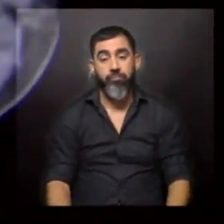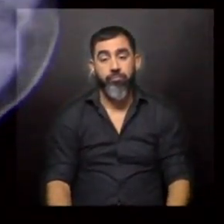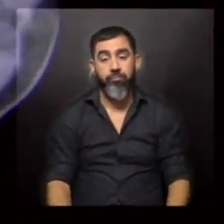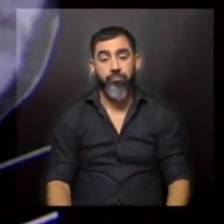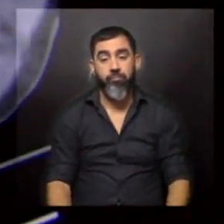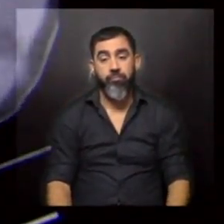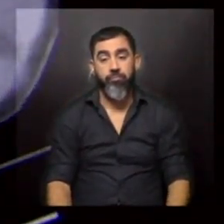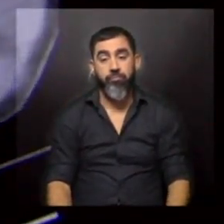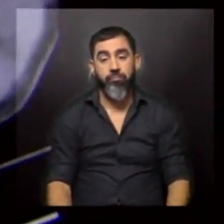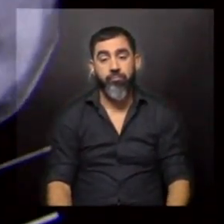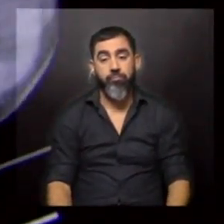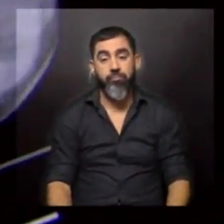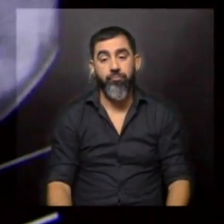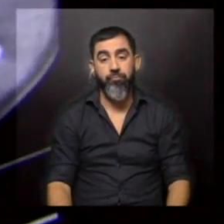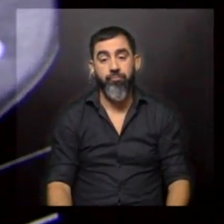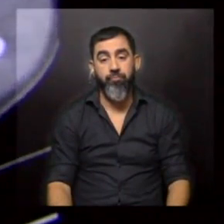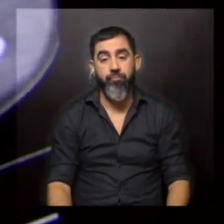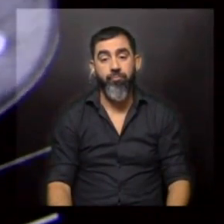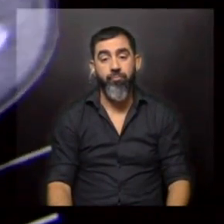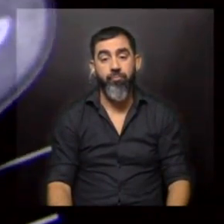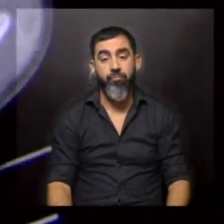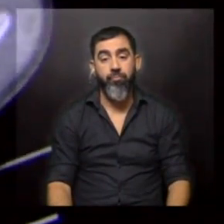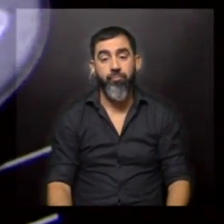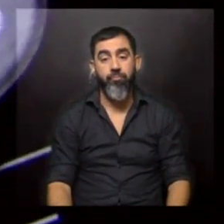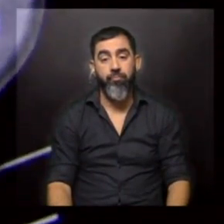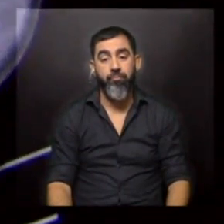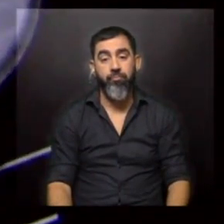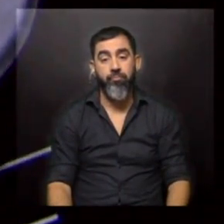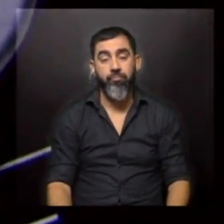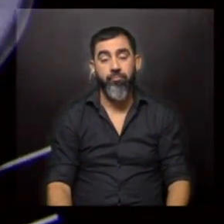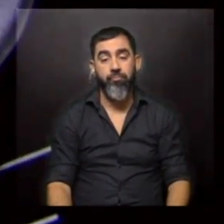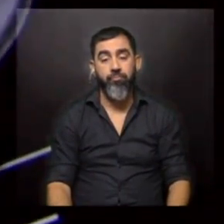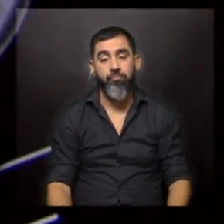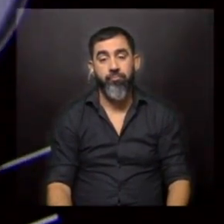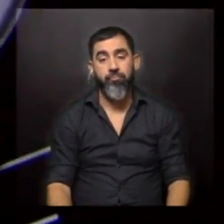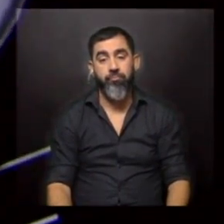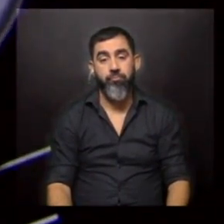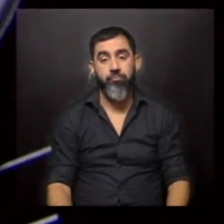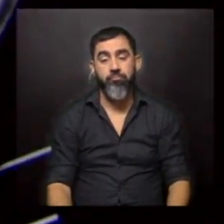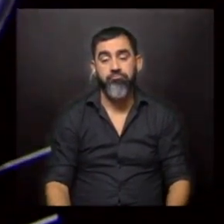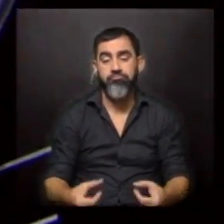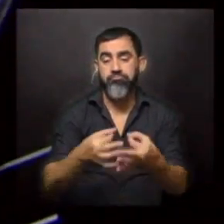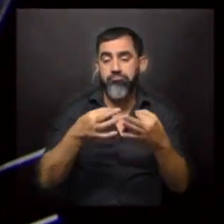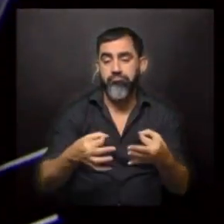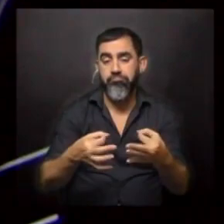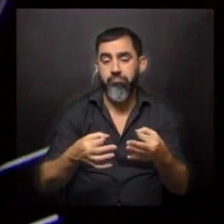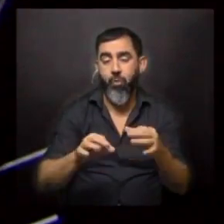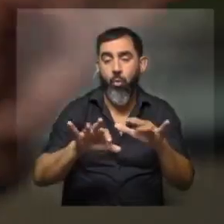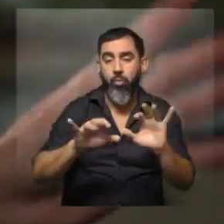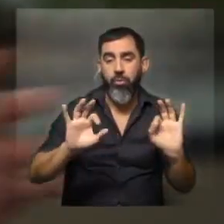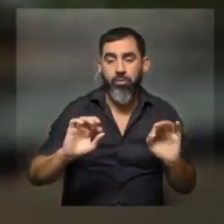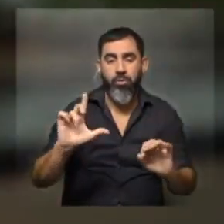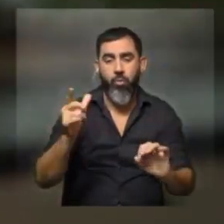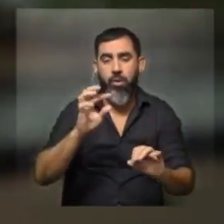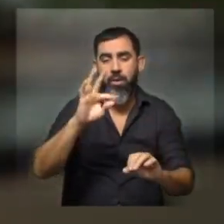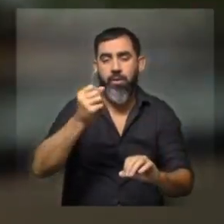Uno dice tac, tomógrafo axial computado. Ya no hay más